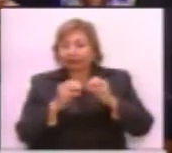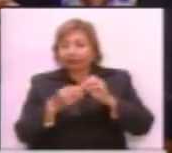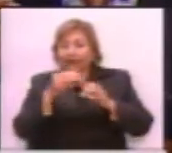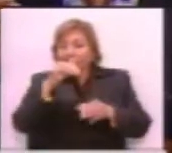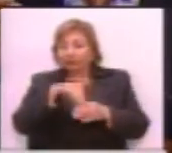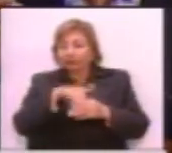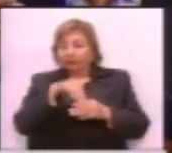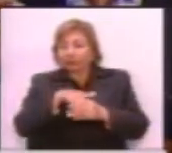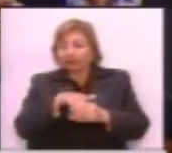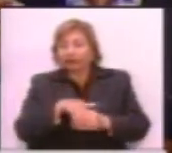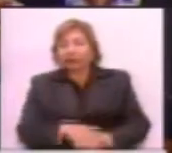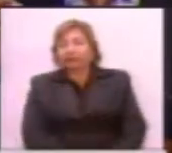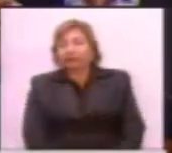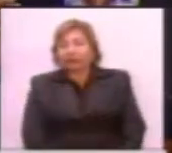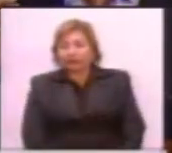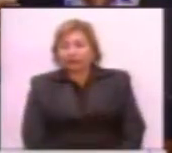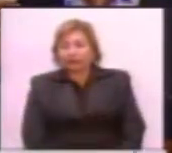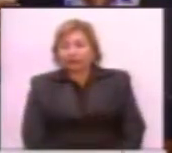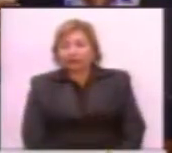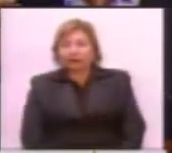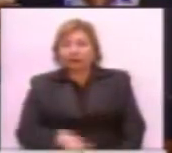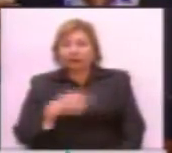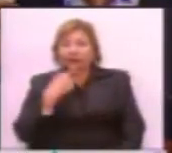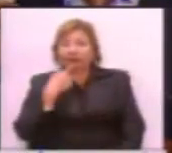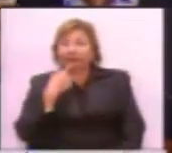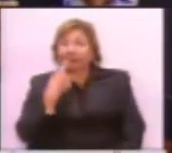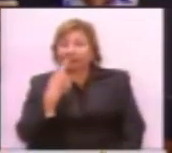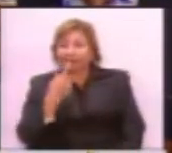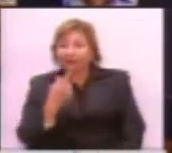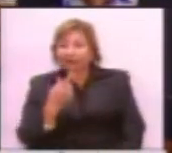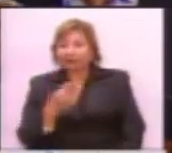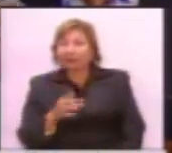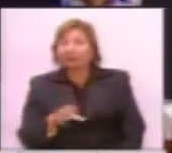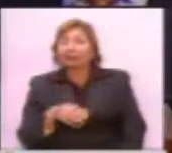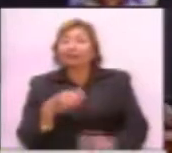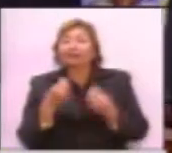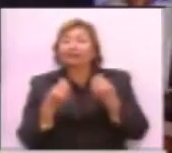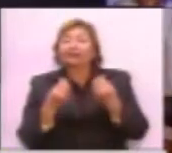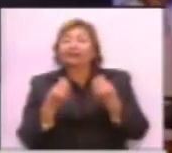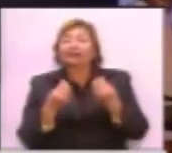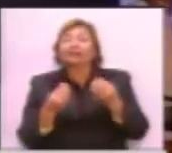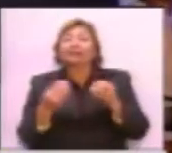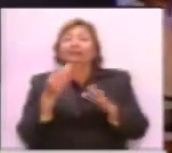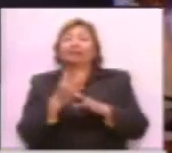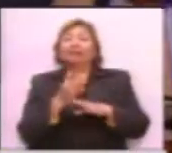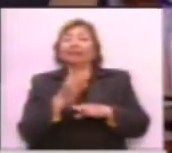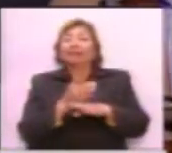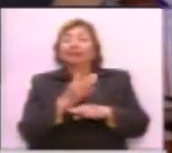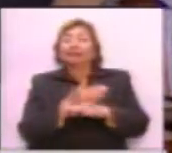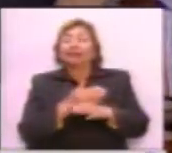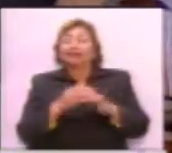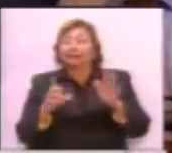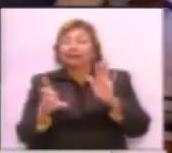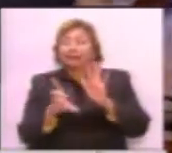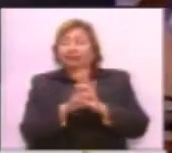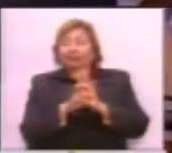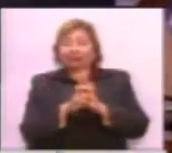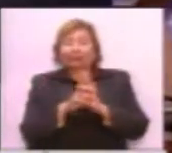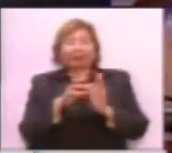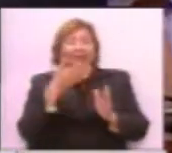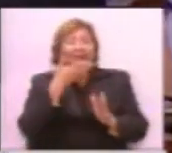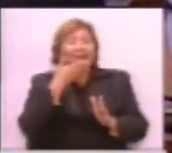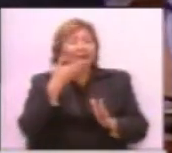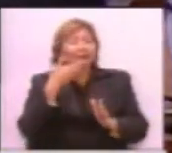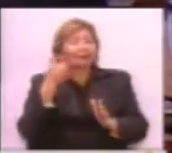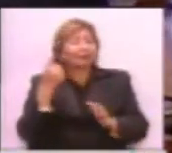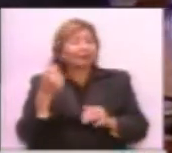electoral. Es decir, cómo se mejora la ley para que tengamos